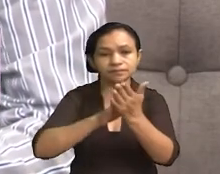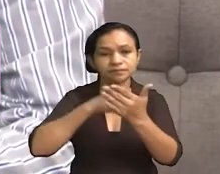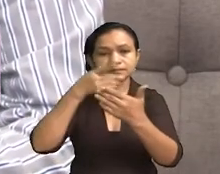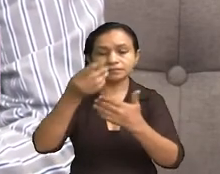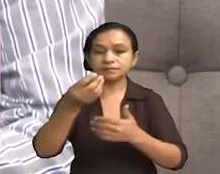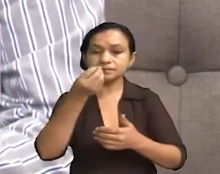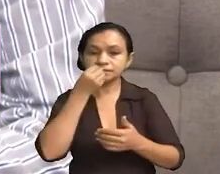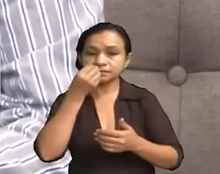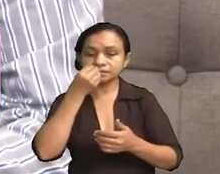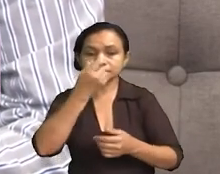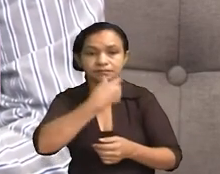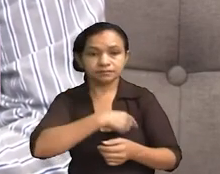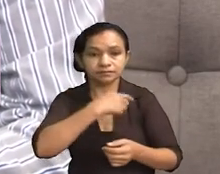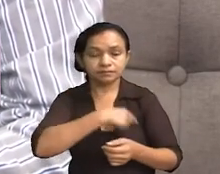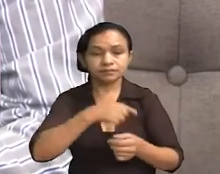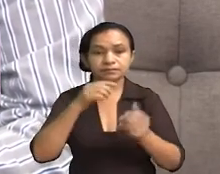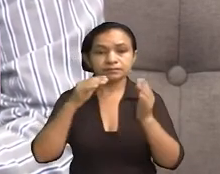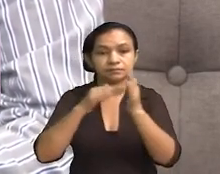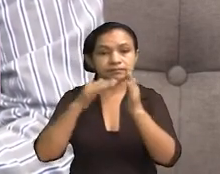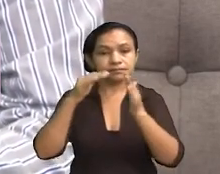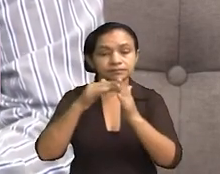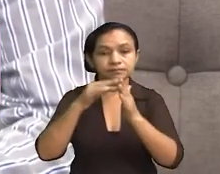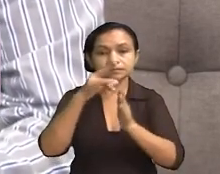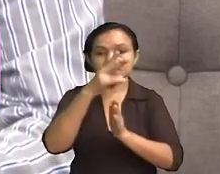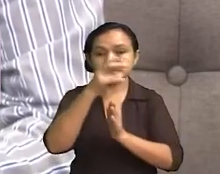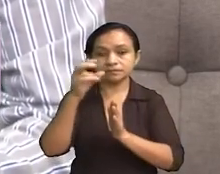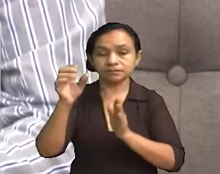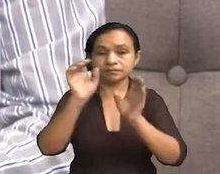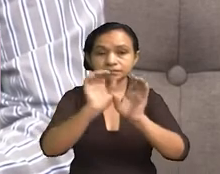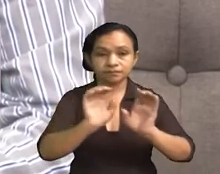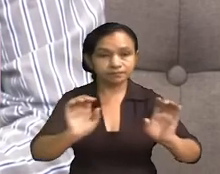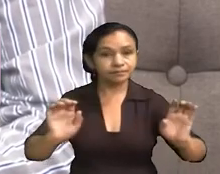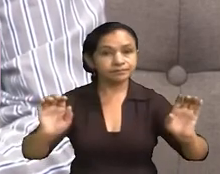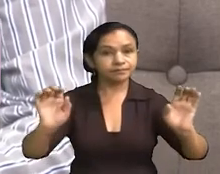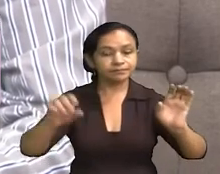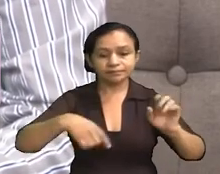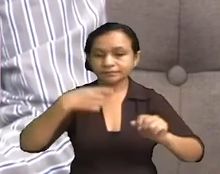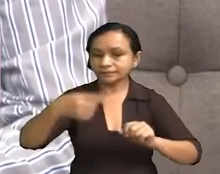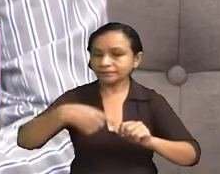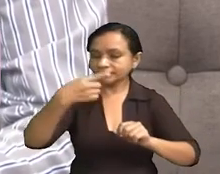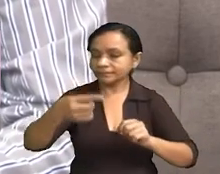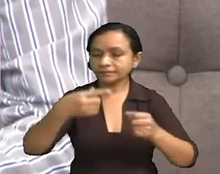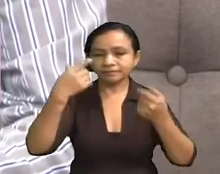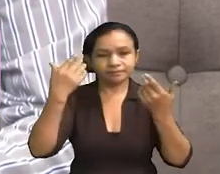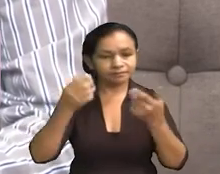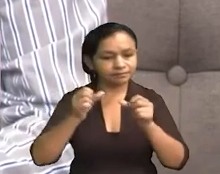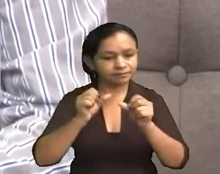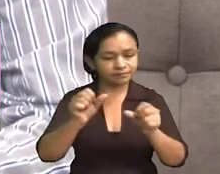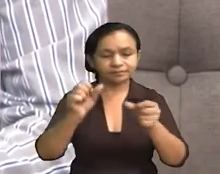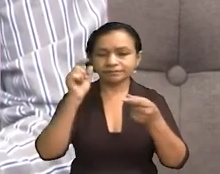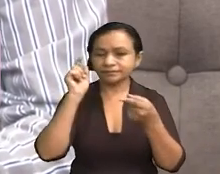merienda escolar para 1.200.000 niños. ¿Diario? Diario. Se mantiene